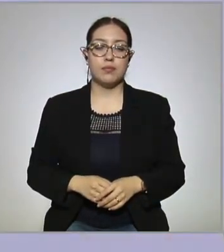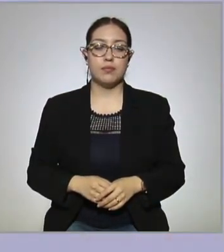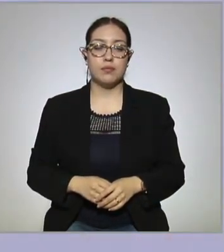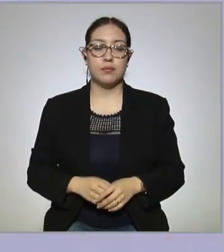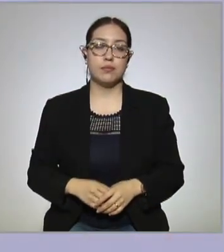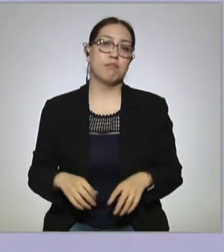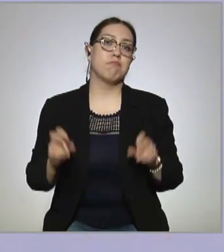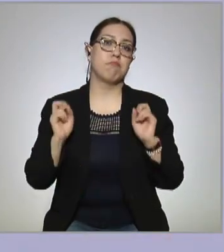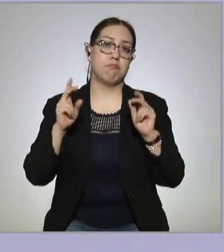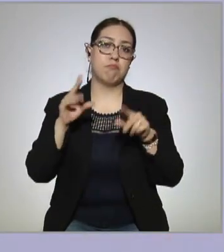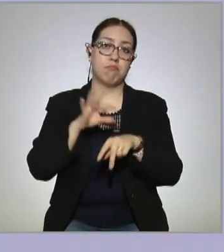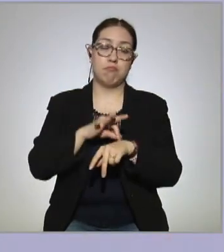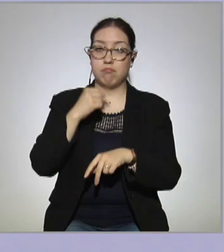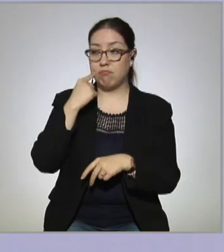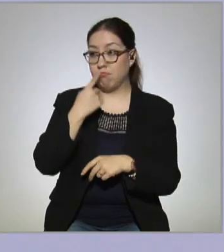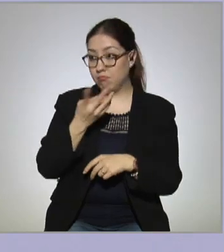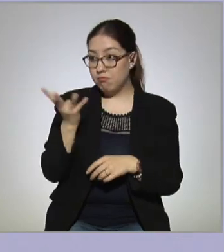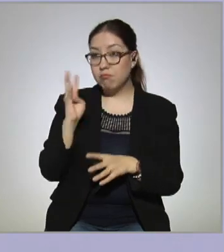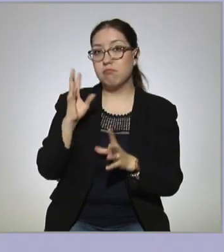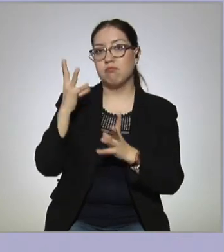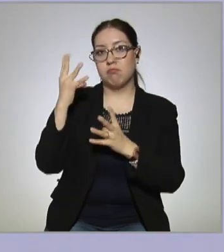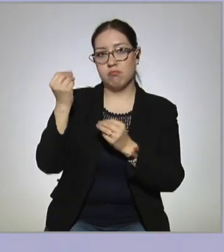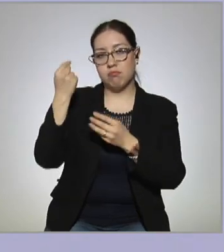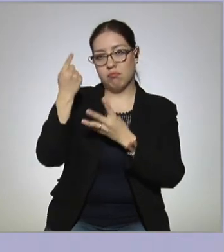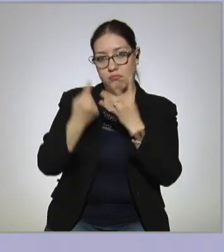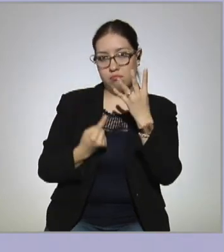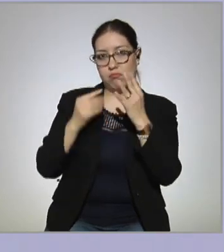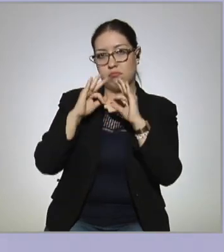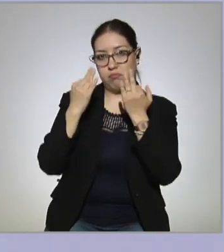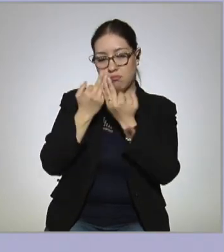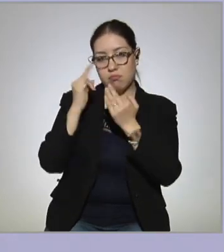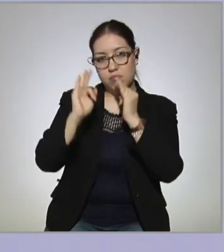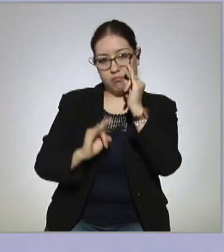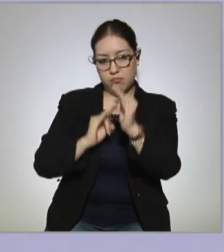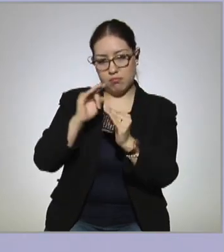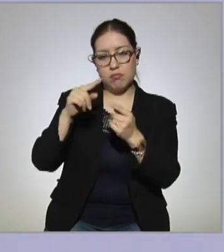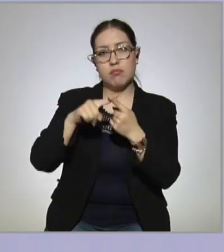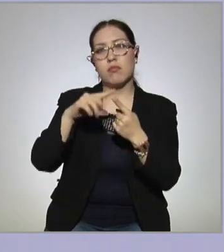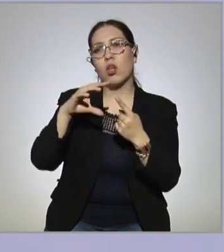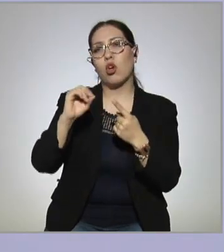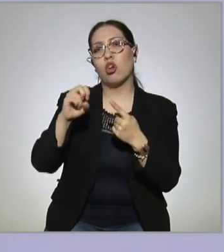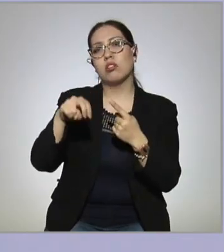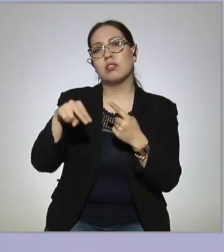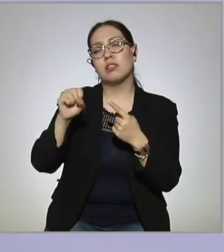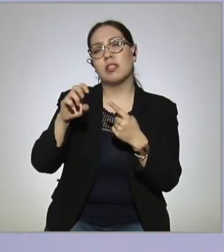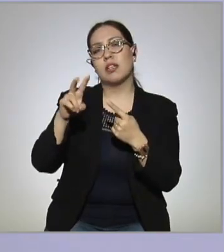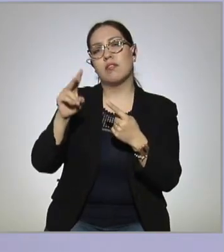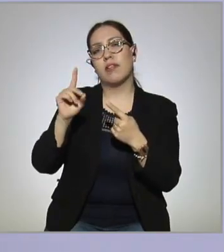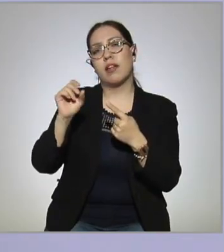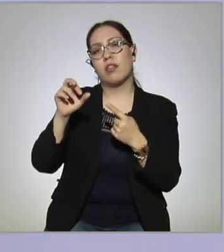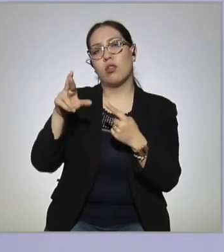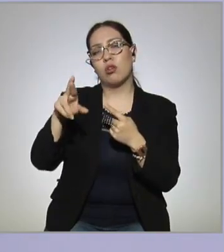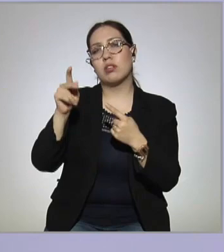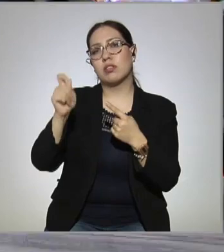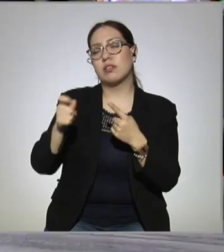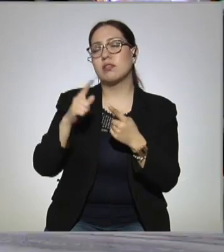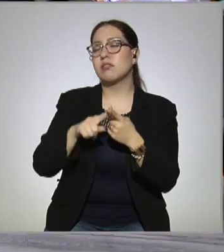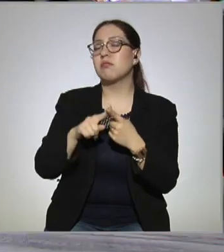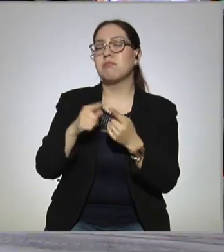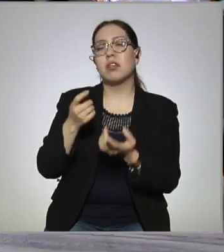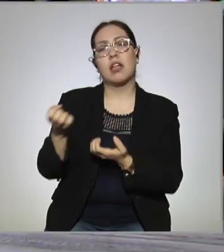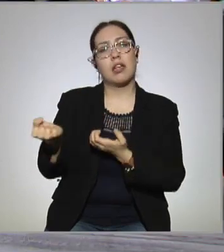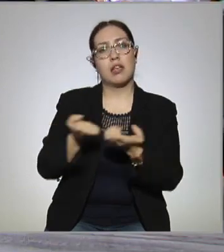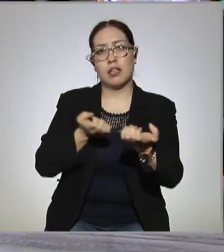Ok, doctores, vemos que hay varias opciones de tratamiento. Empecemos por tratamiento conservador, ejercicios y rehabilitación. Así es. Lo conservador